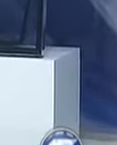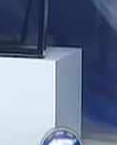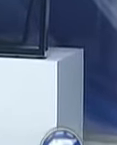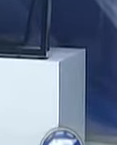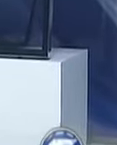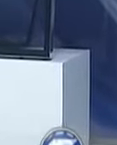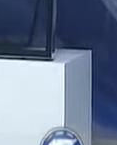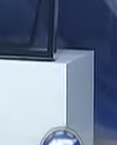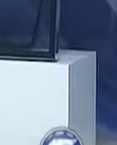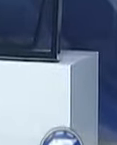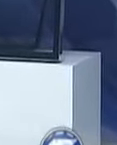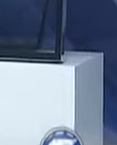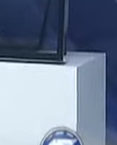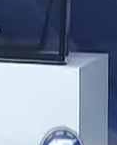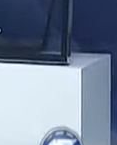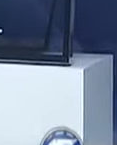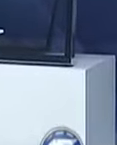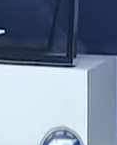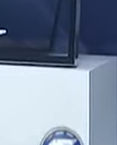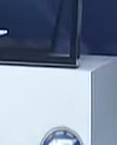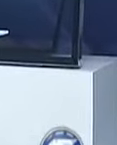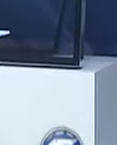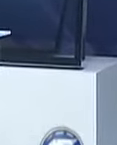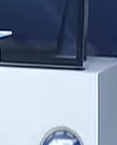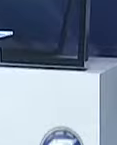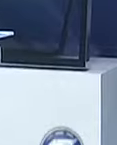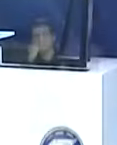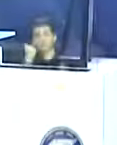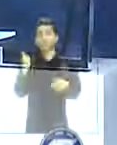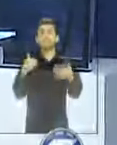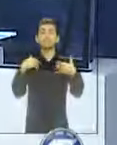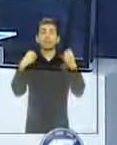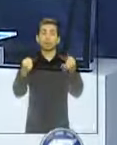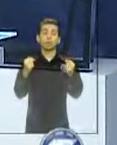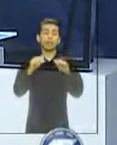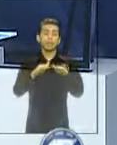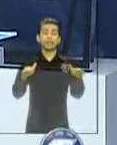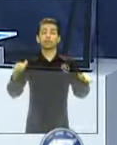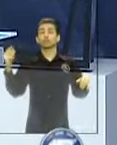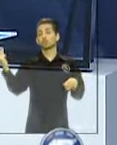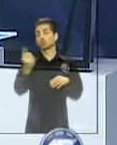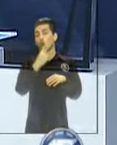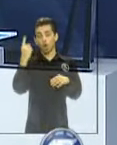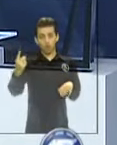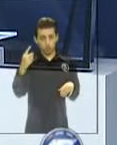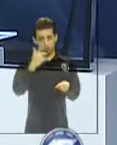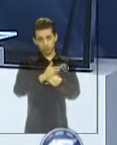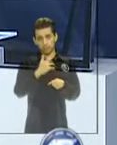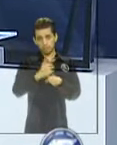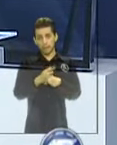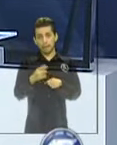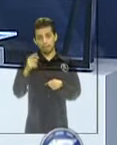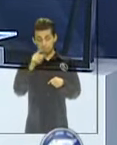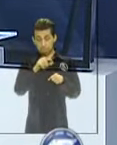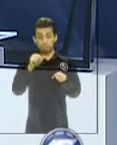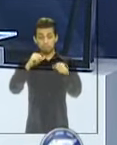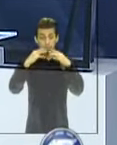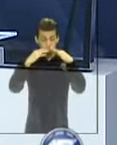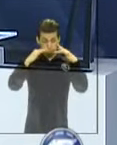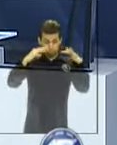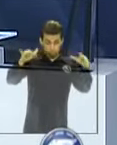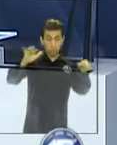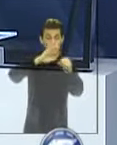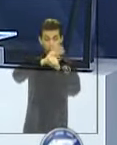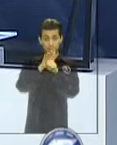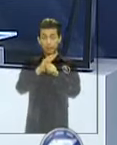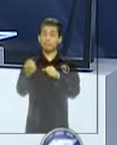Desafortunadamente, hoy por hoy hay otra amenaza para la salud de nuestros niños en todo el país ante la pandemia del COVID-19, y es que los